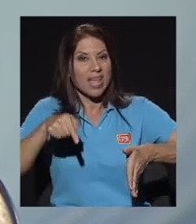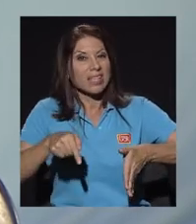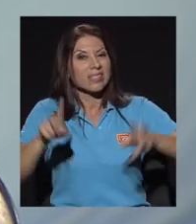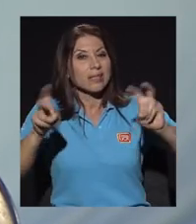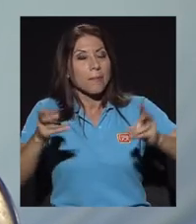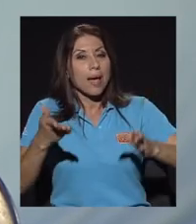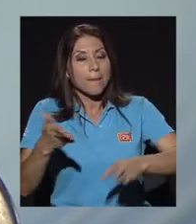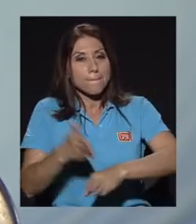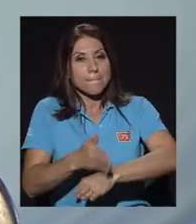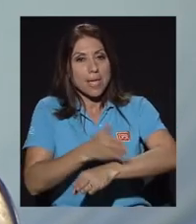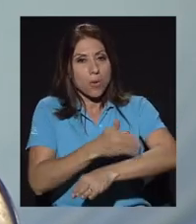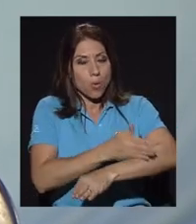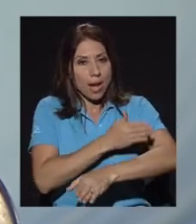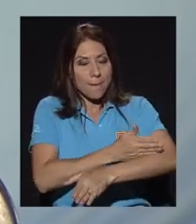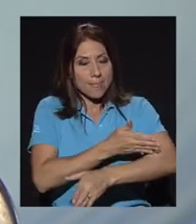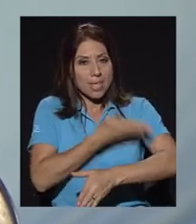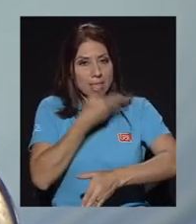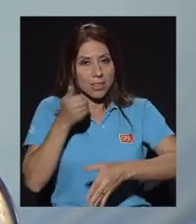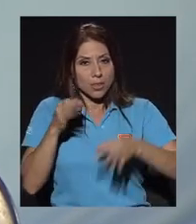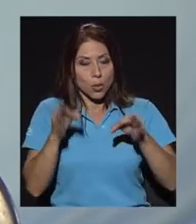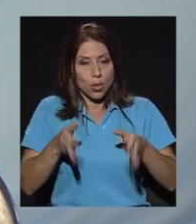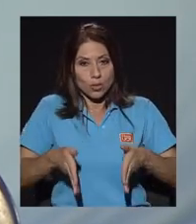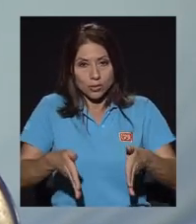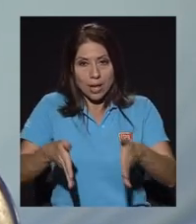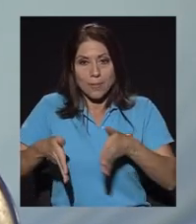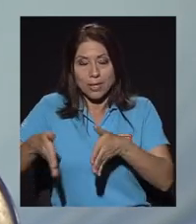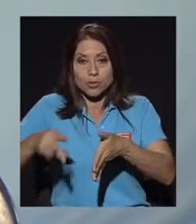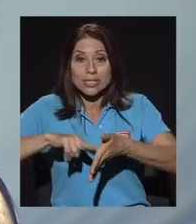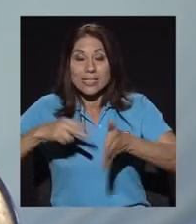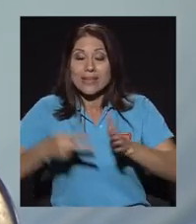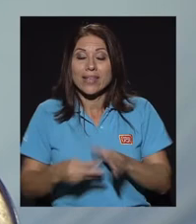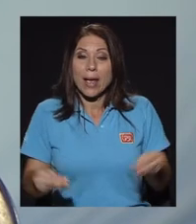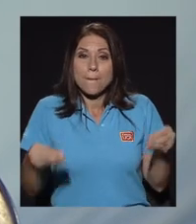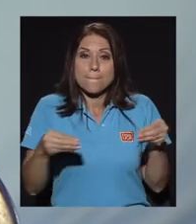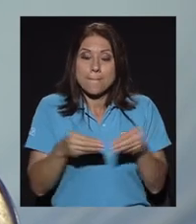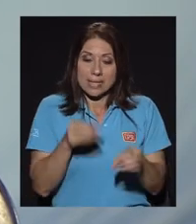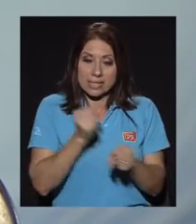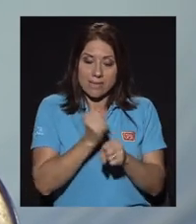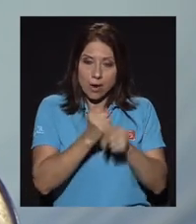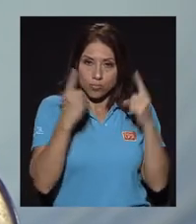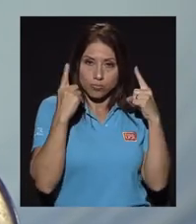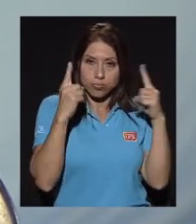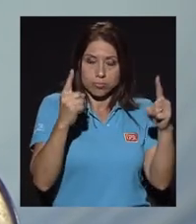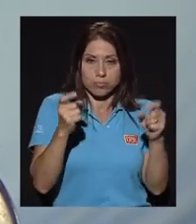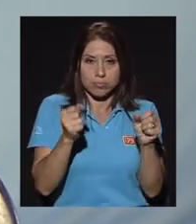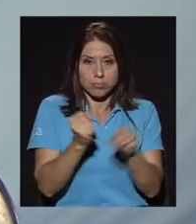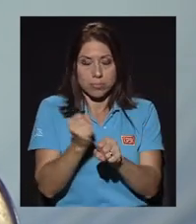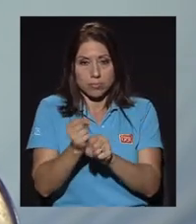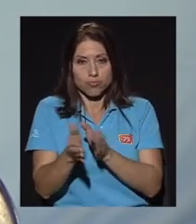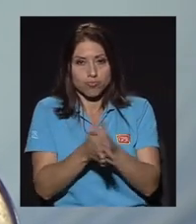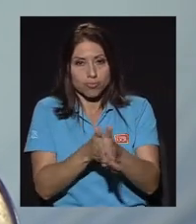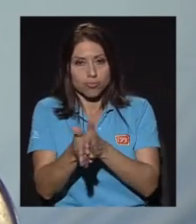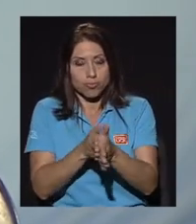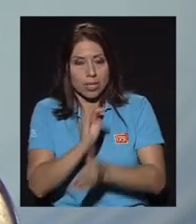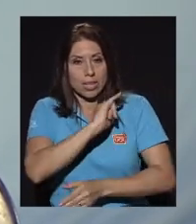Esto implica poder generar mayor eficiencia y eficacia de la Junta Cantonal.